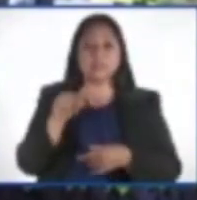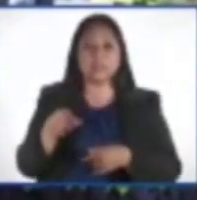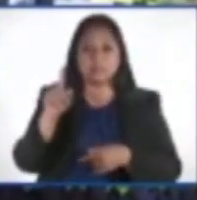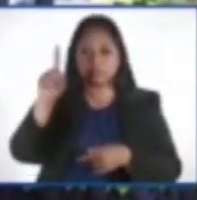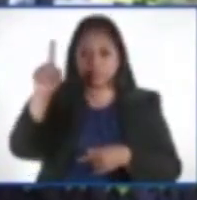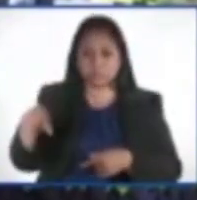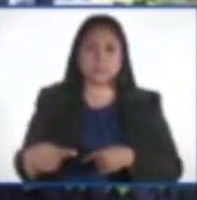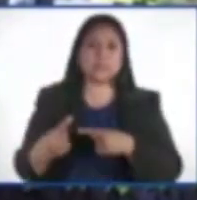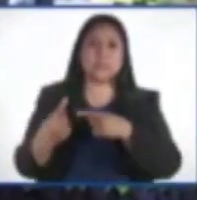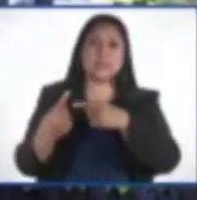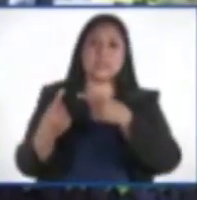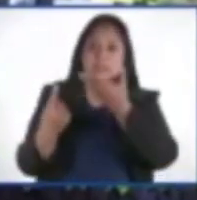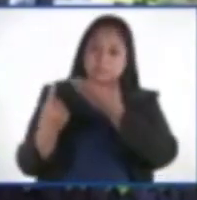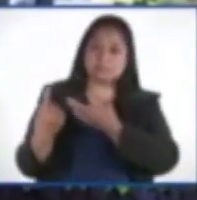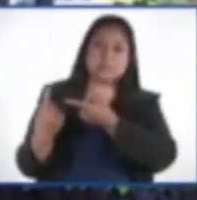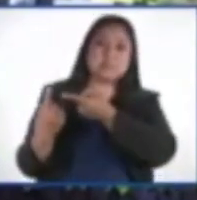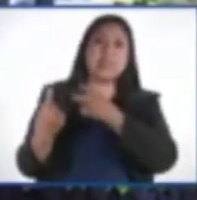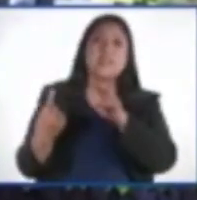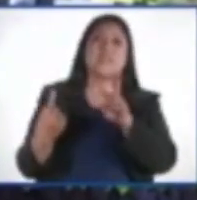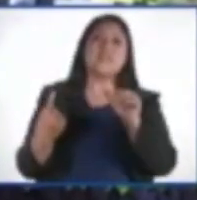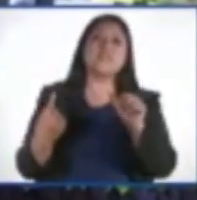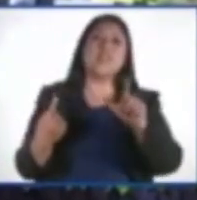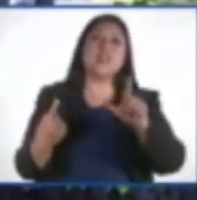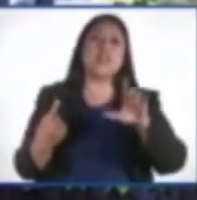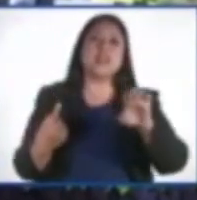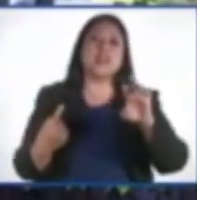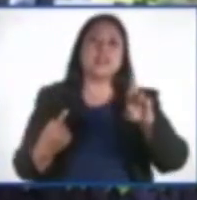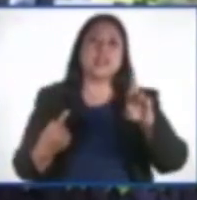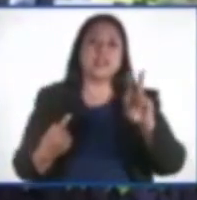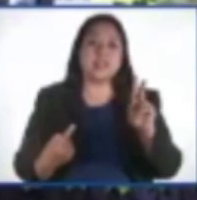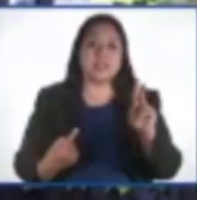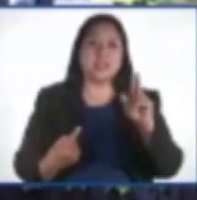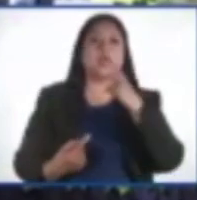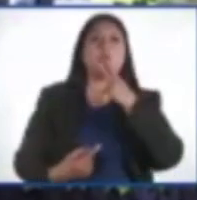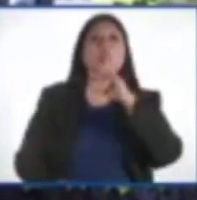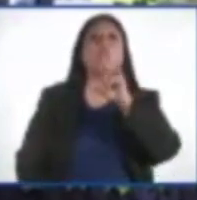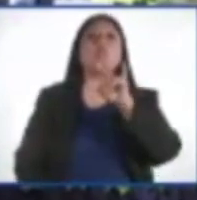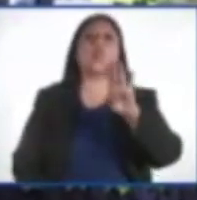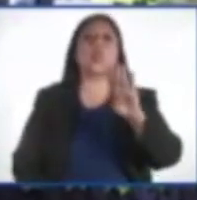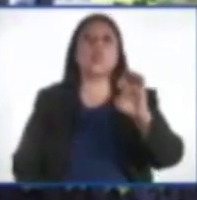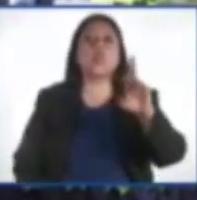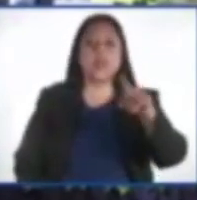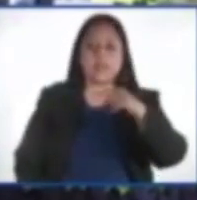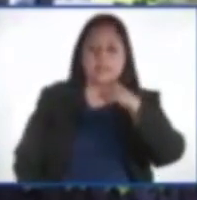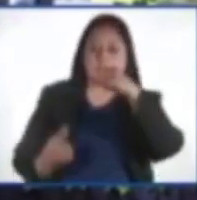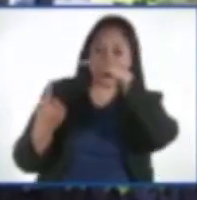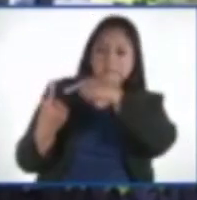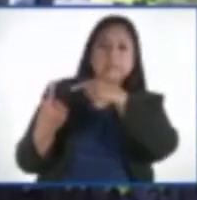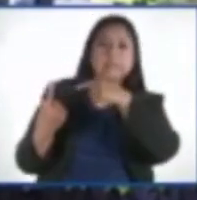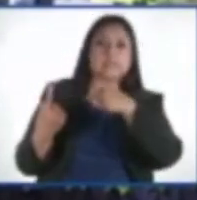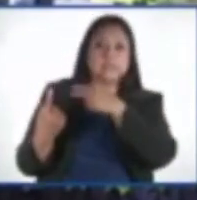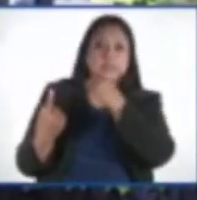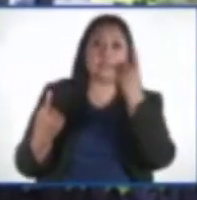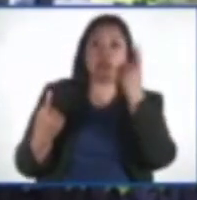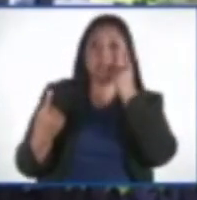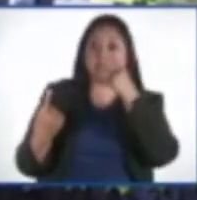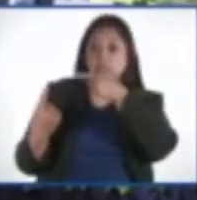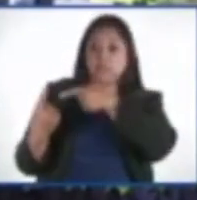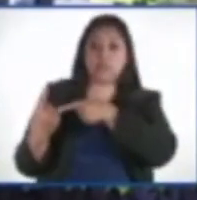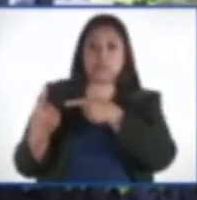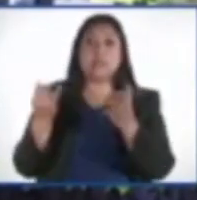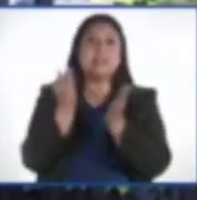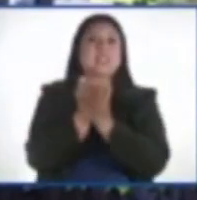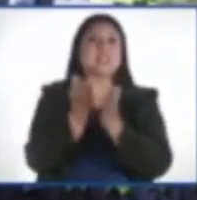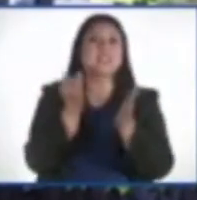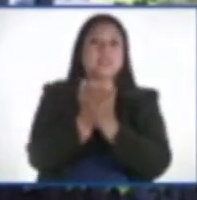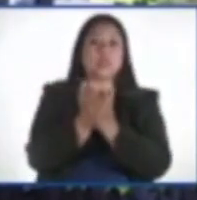felicito al presidente guatemalteco alejandro giammattei por su liderazgo y compromiso en favor de la vida y